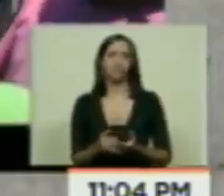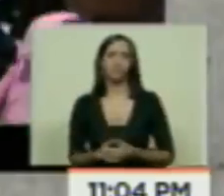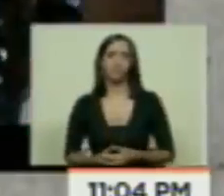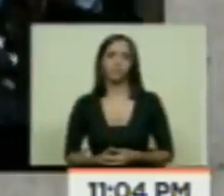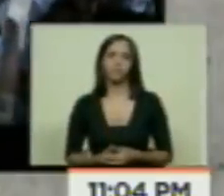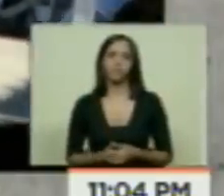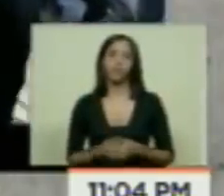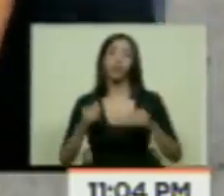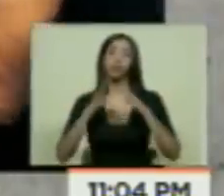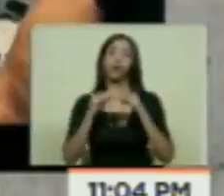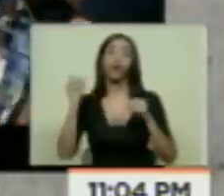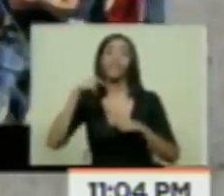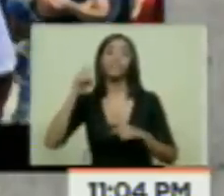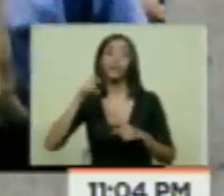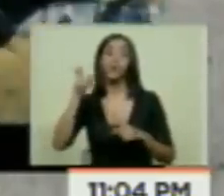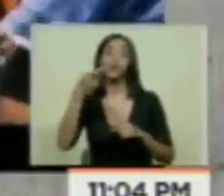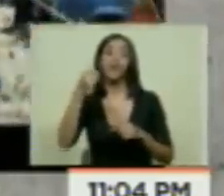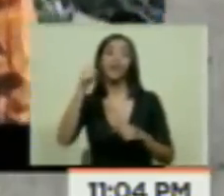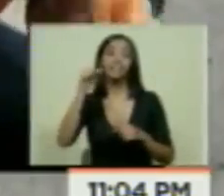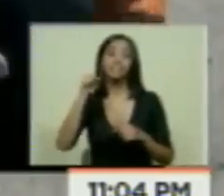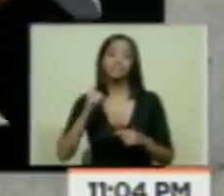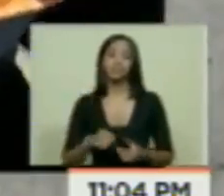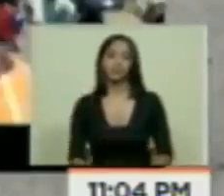Todos necesitamos gas.